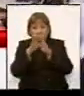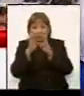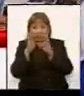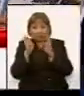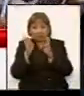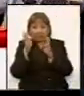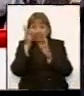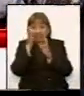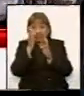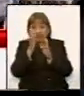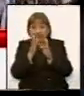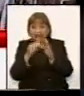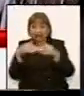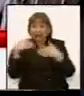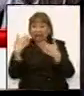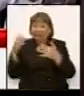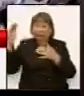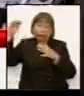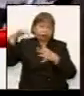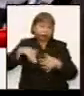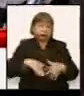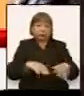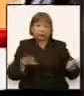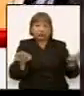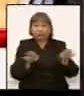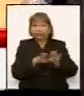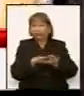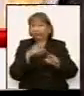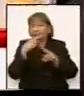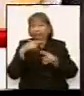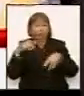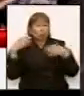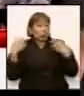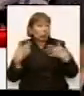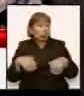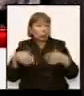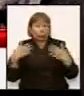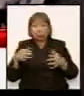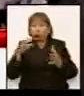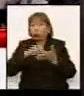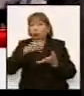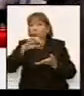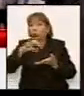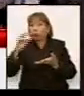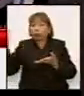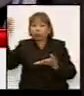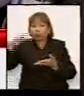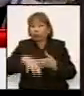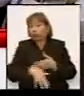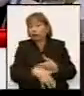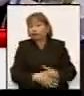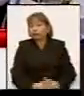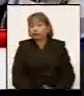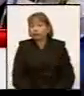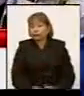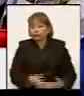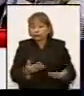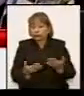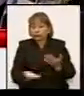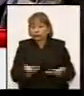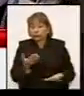cualquier momento cae y se cierra el río y va a convertir en una tragedia tremenda todo lo que está en los pueblos más abajo, o río abajo. Por ello, de